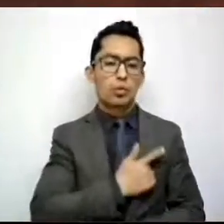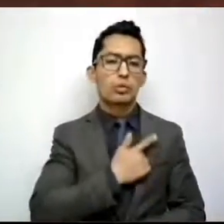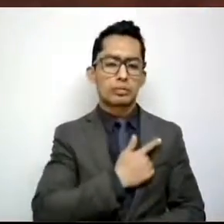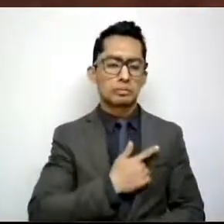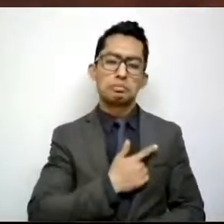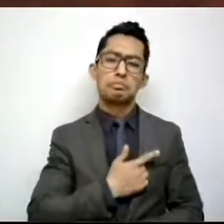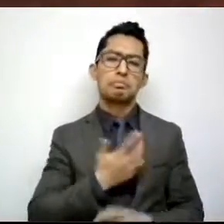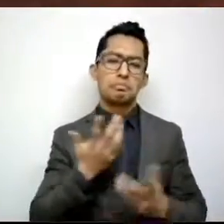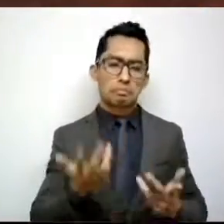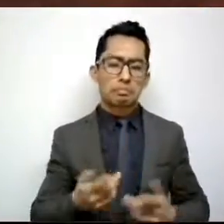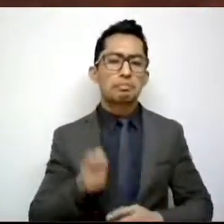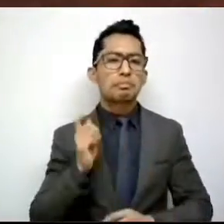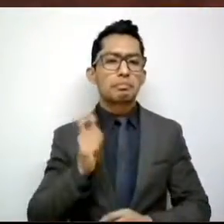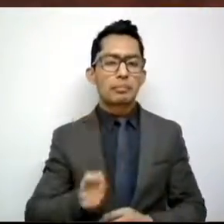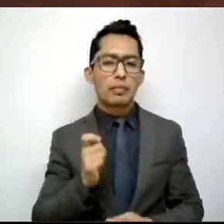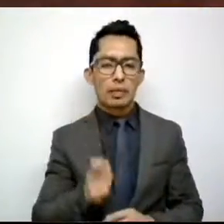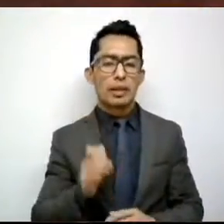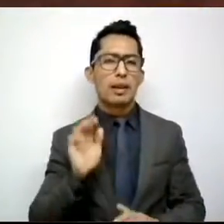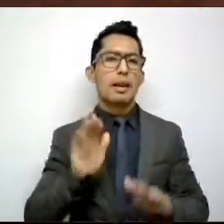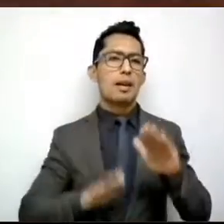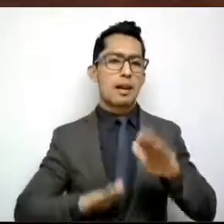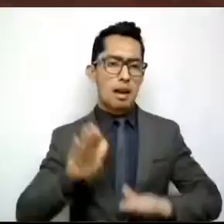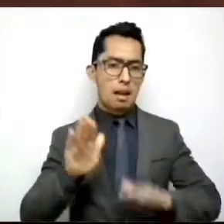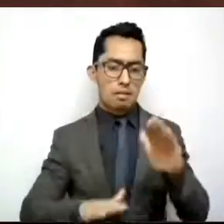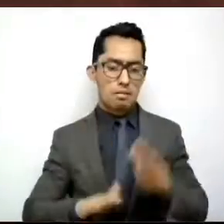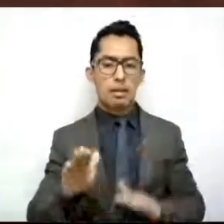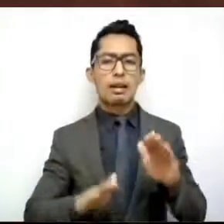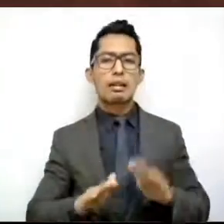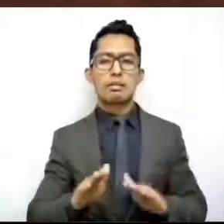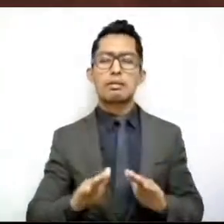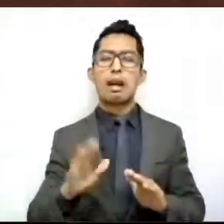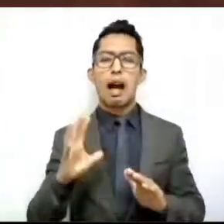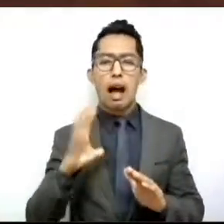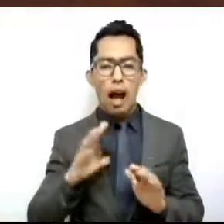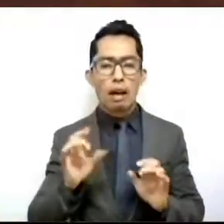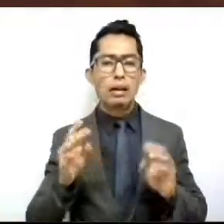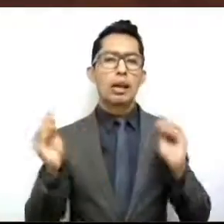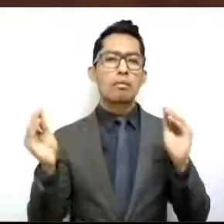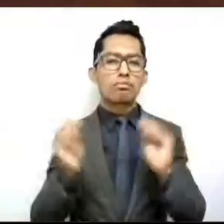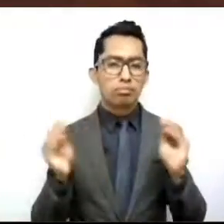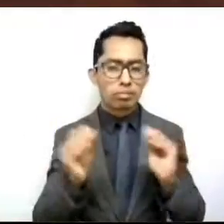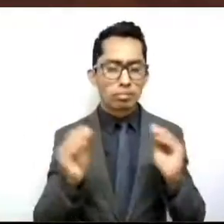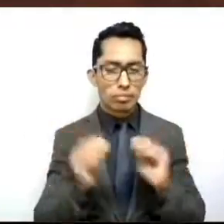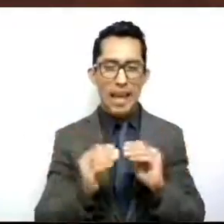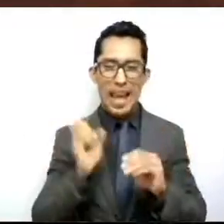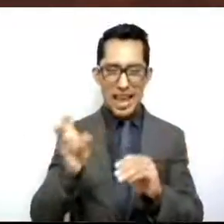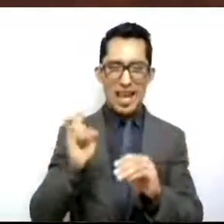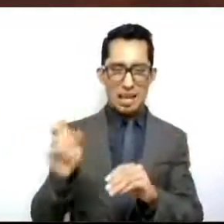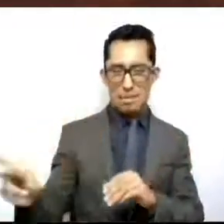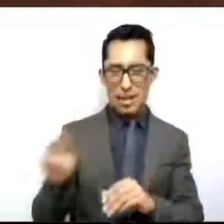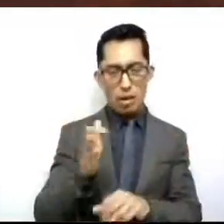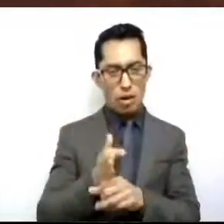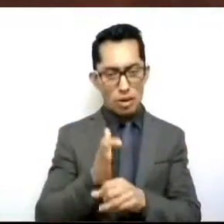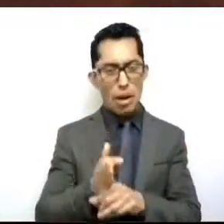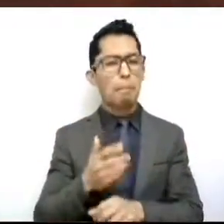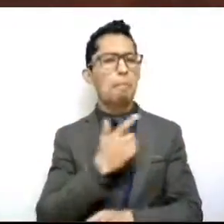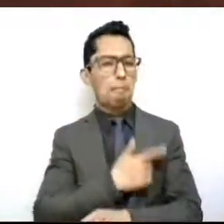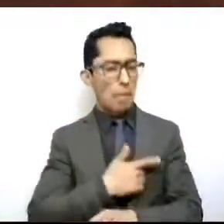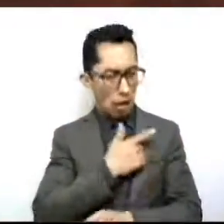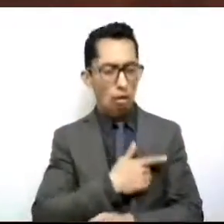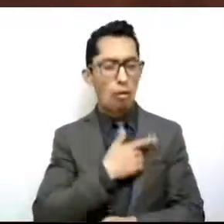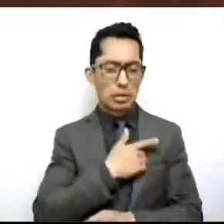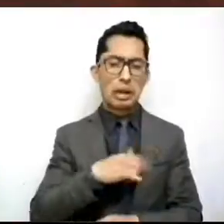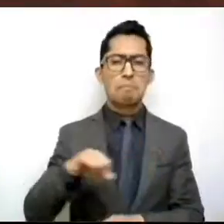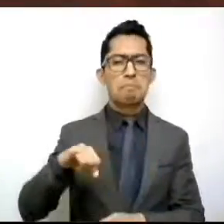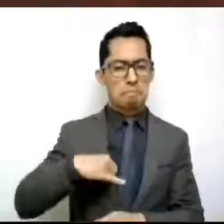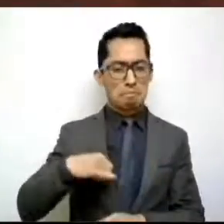que de vez en cuando haya debates de este nivel y con